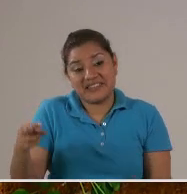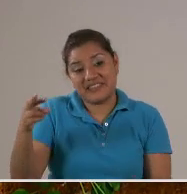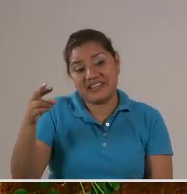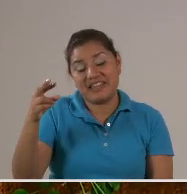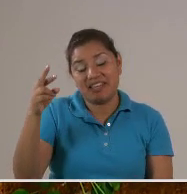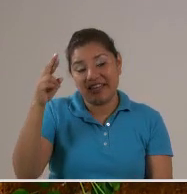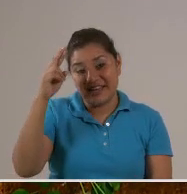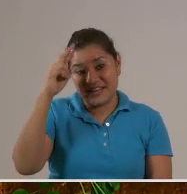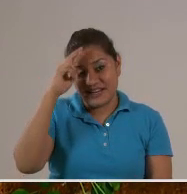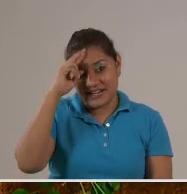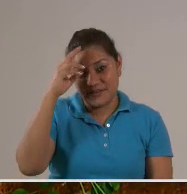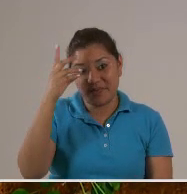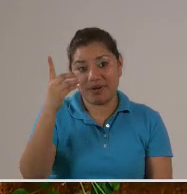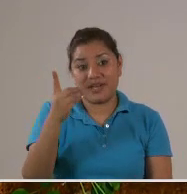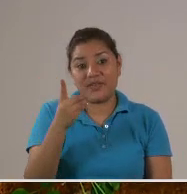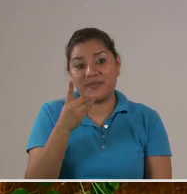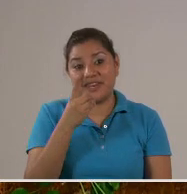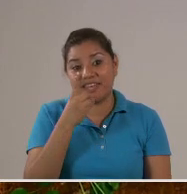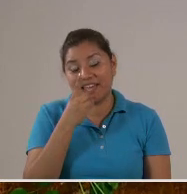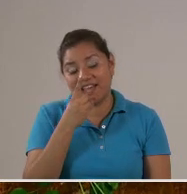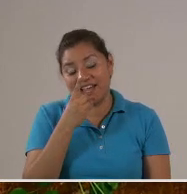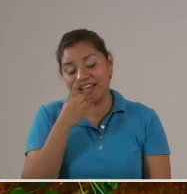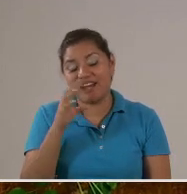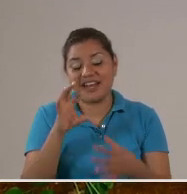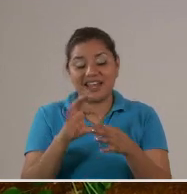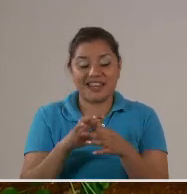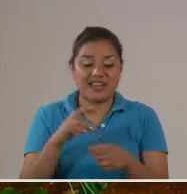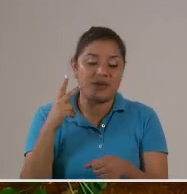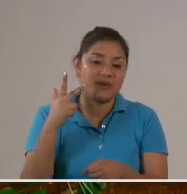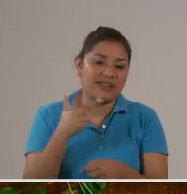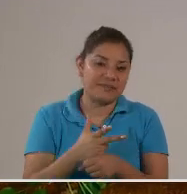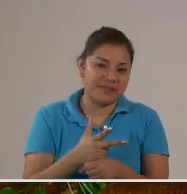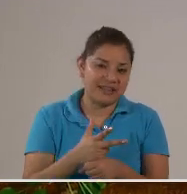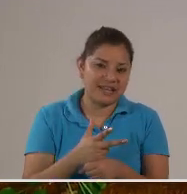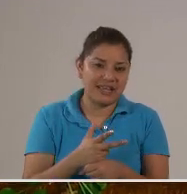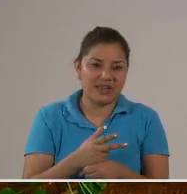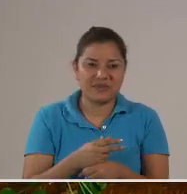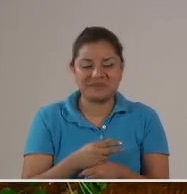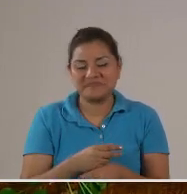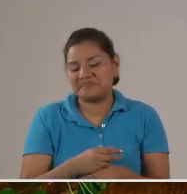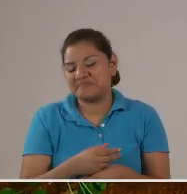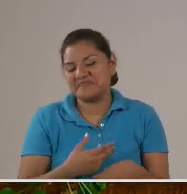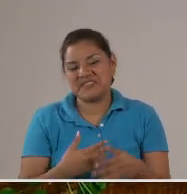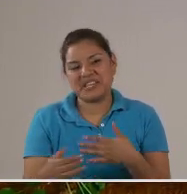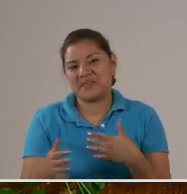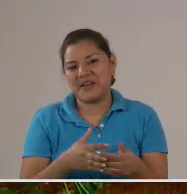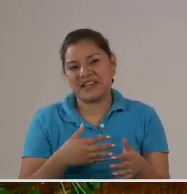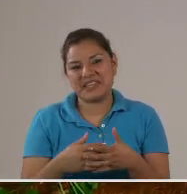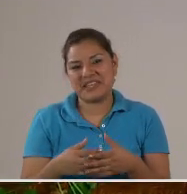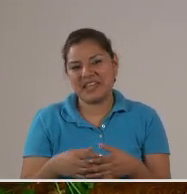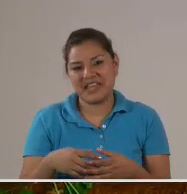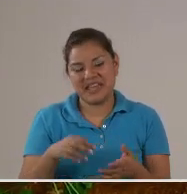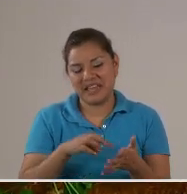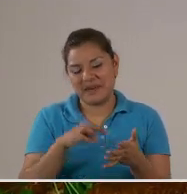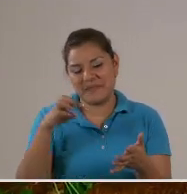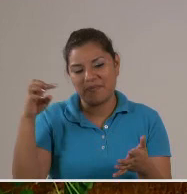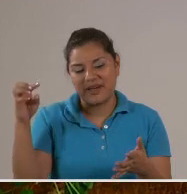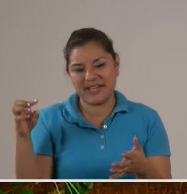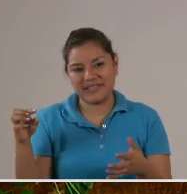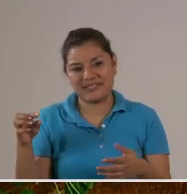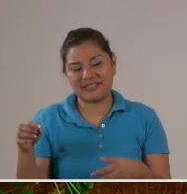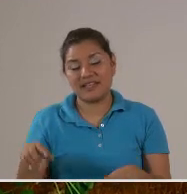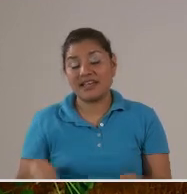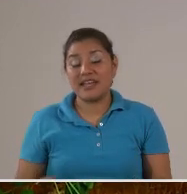Iglesias de guatemaltecos Iglesias de peruanos hermano Debería ser una iglesia donde todos los que hablan